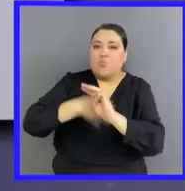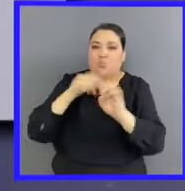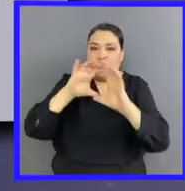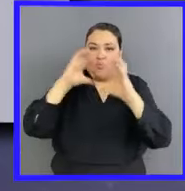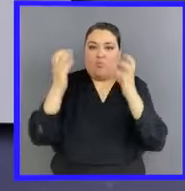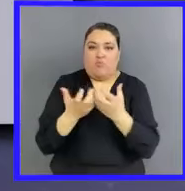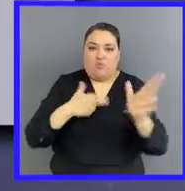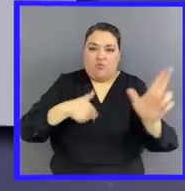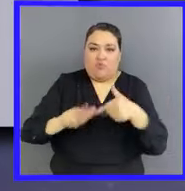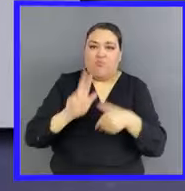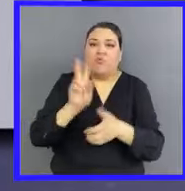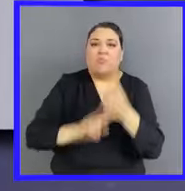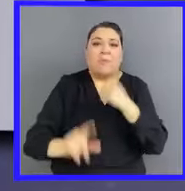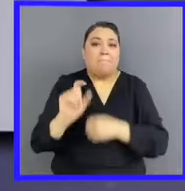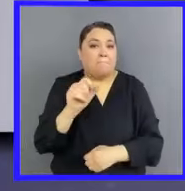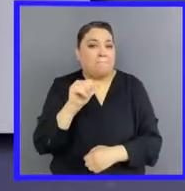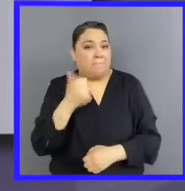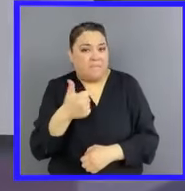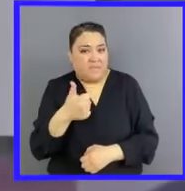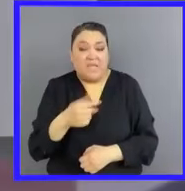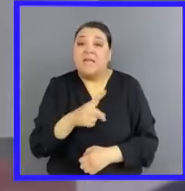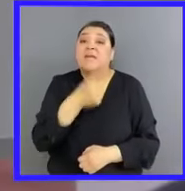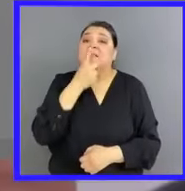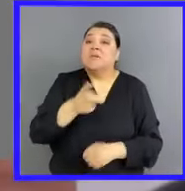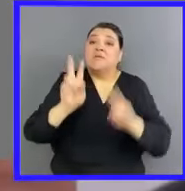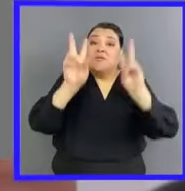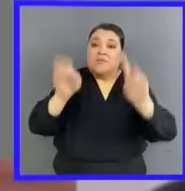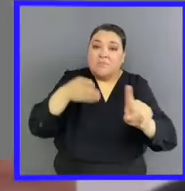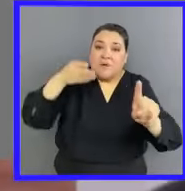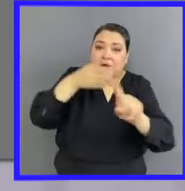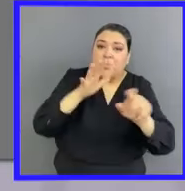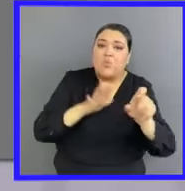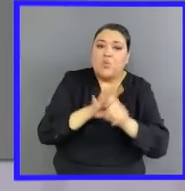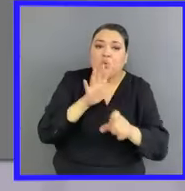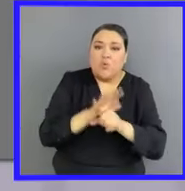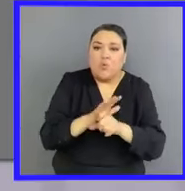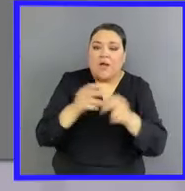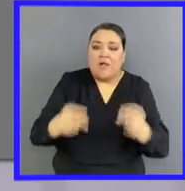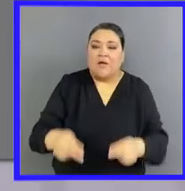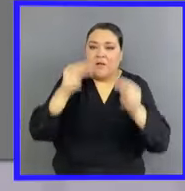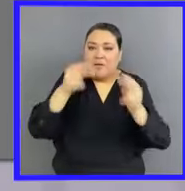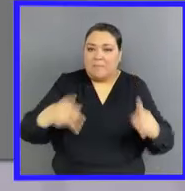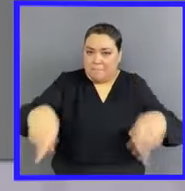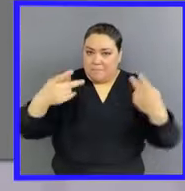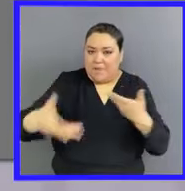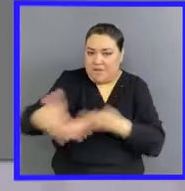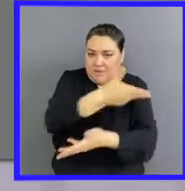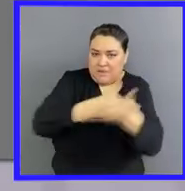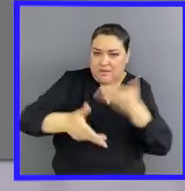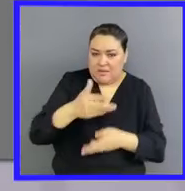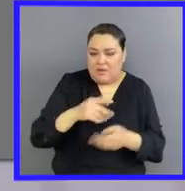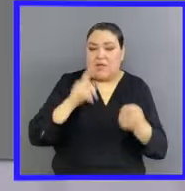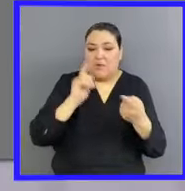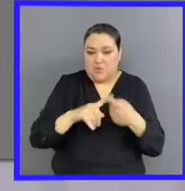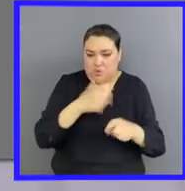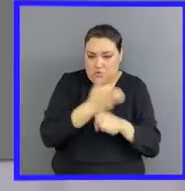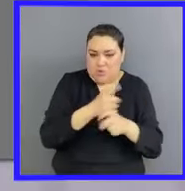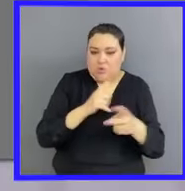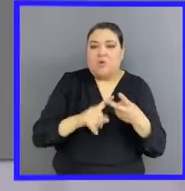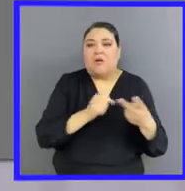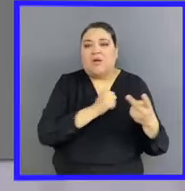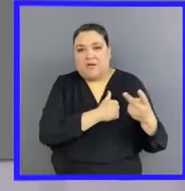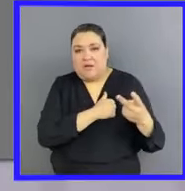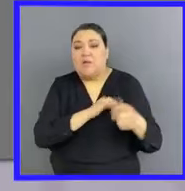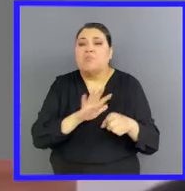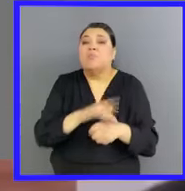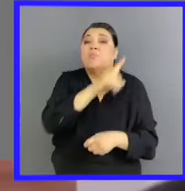2026. Indicó que el principal tema a tratar serán las relaciones comerciales, especialmente luego de que el presidente Trump declarara que